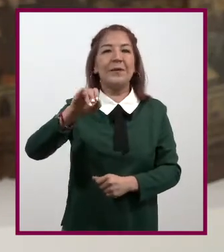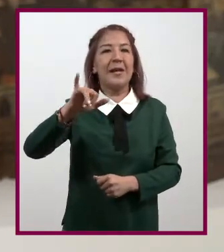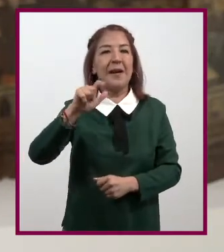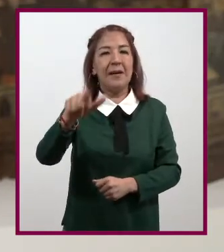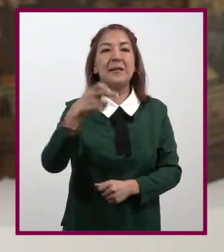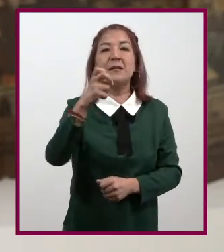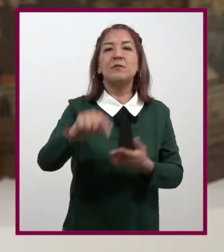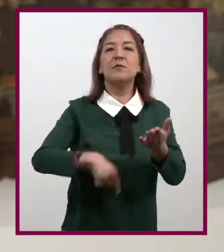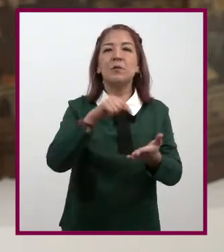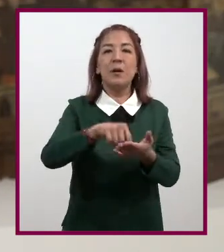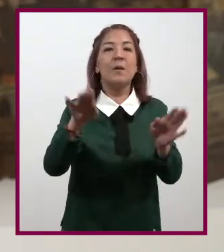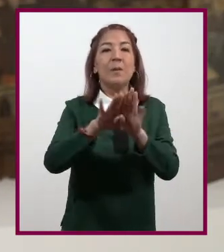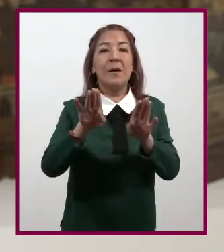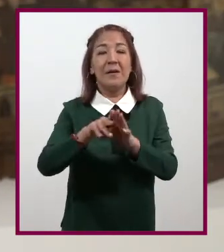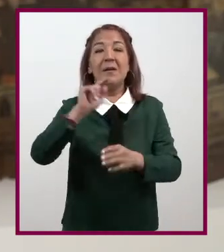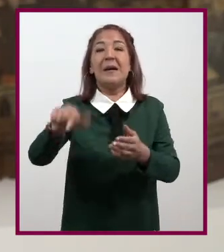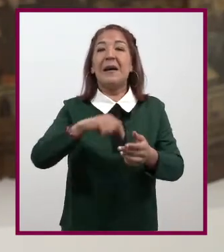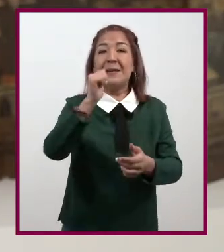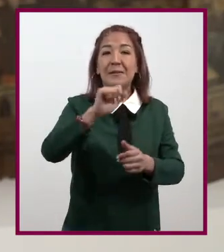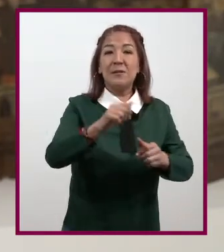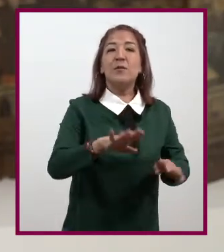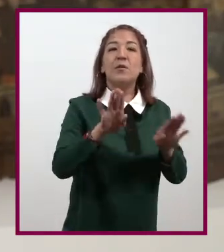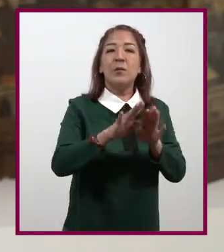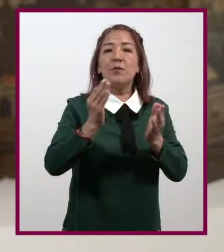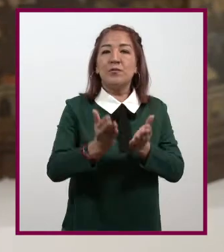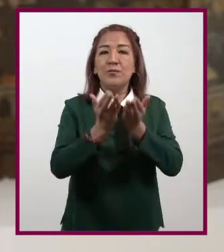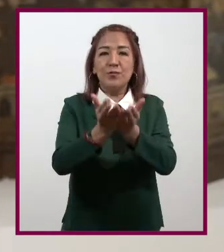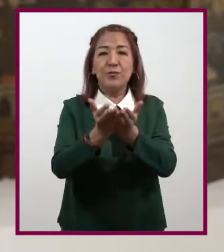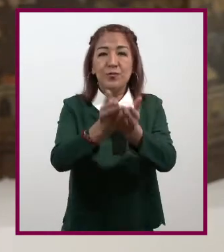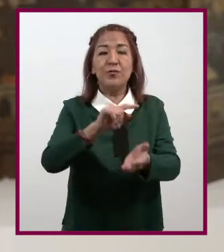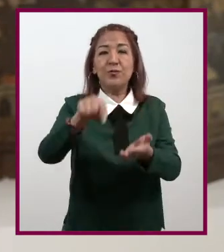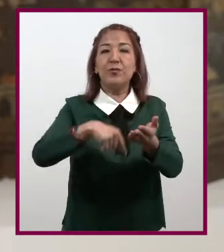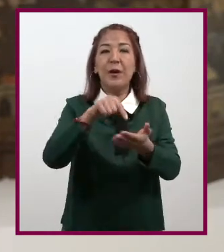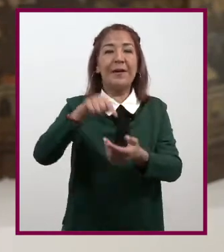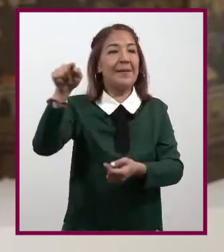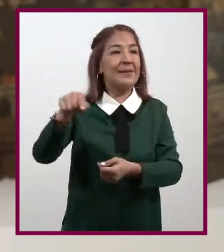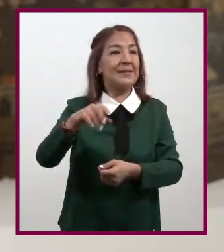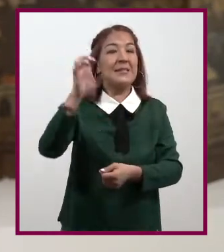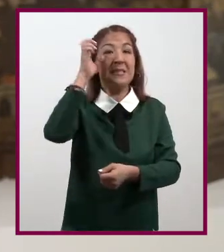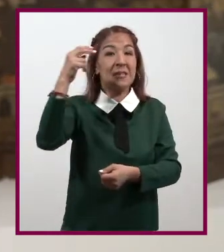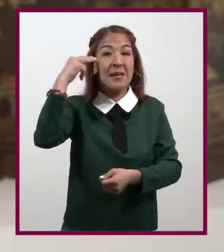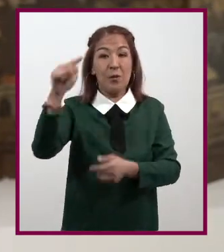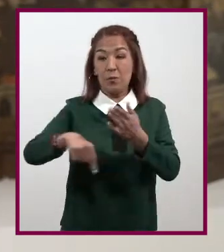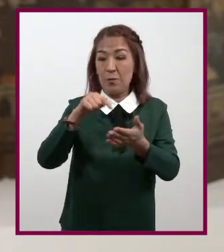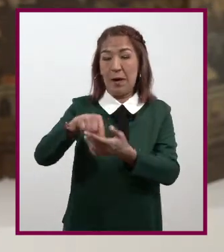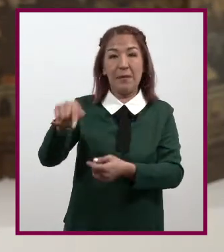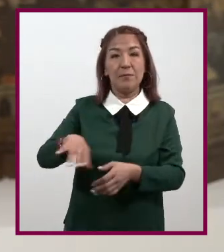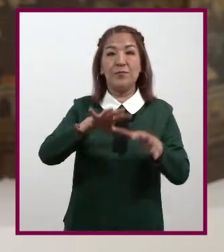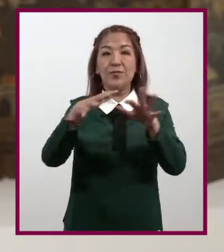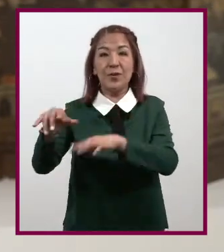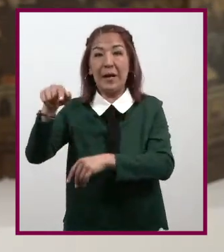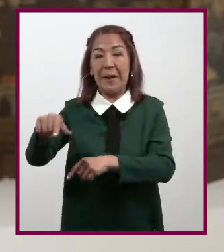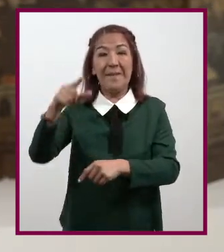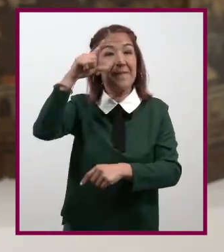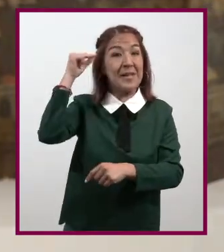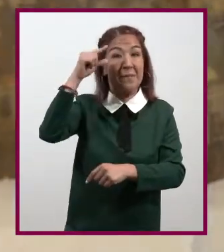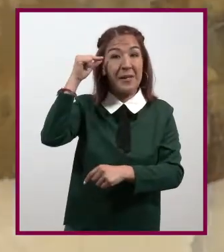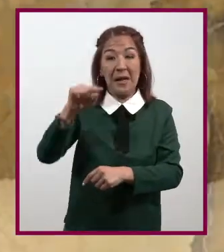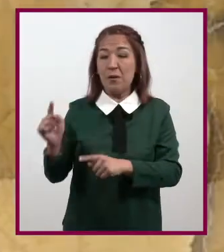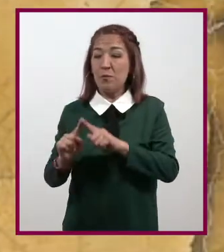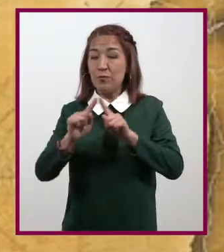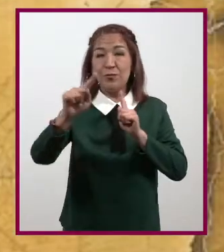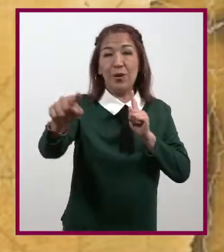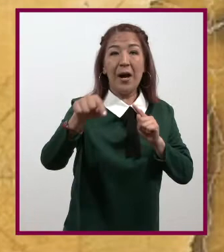era el trayecto que realizaba el Galeón de Manila, mejor conocido como Nao de China, que atravesaba el Océano Pacífico saliendo de Filipinas y llegando a